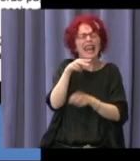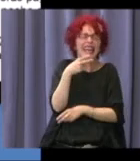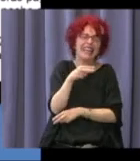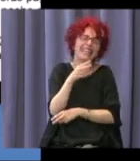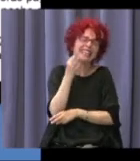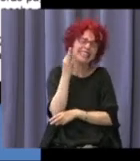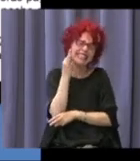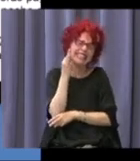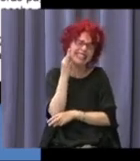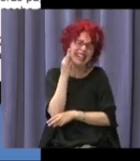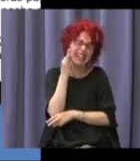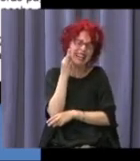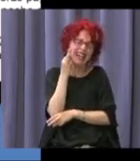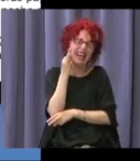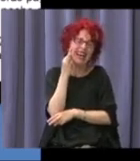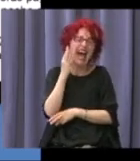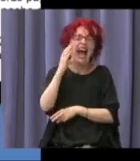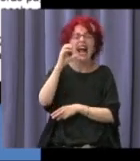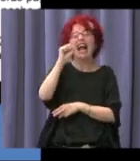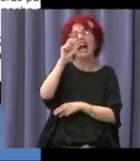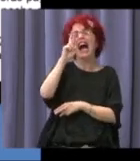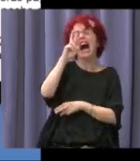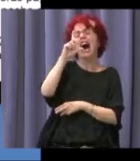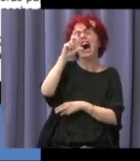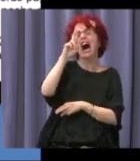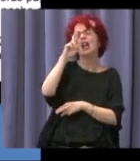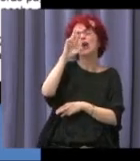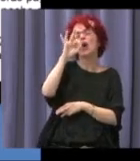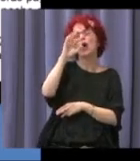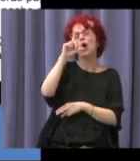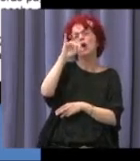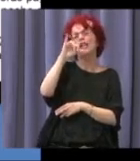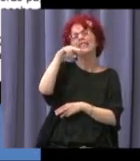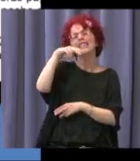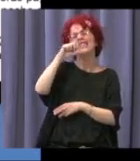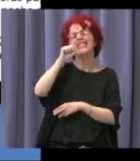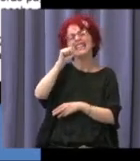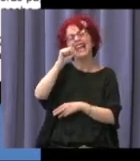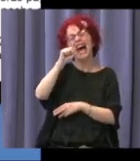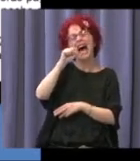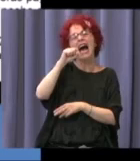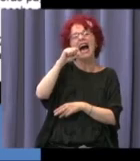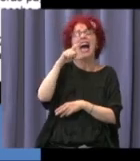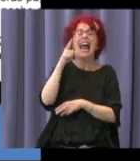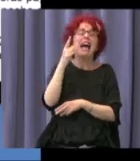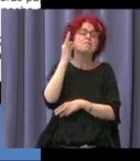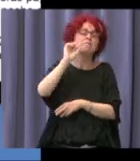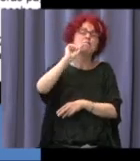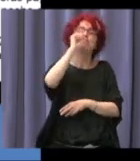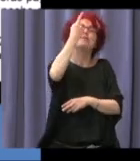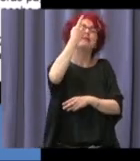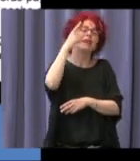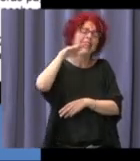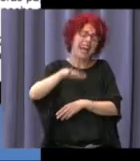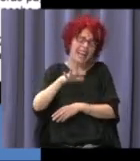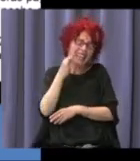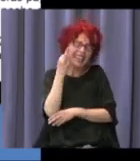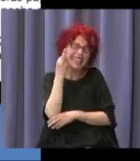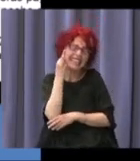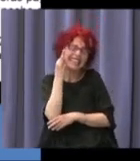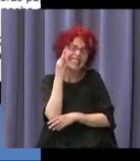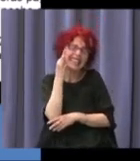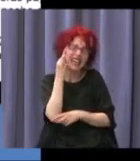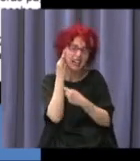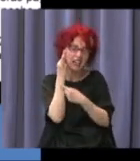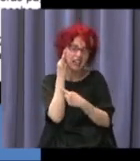Carolina Marín, la niña que admira a Nadal, primera no asiática que gana el oro olímpico. Pero vamos a ver, una deportista que acaba de ganar un oro olímpico y